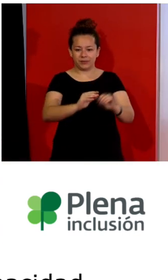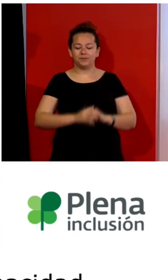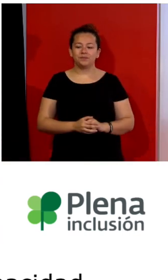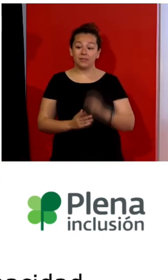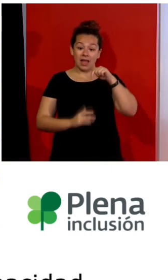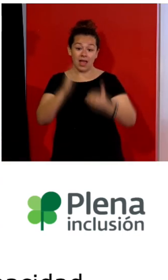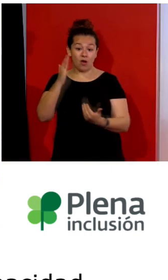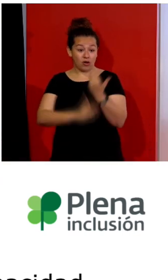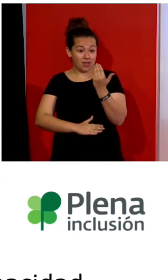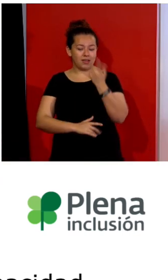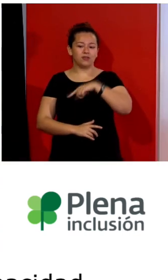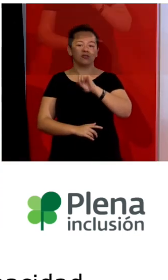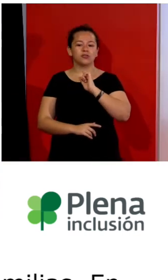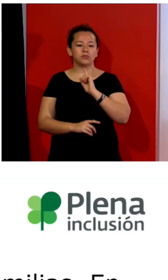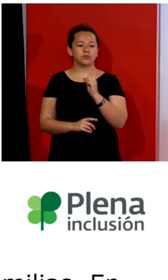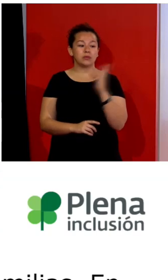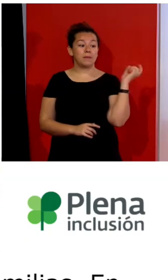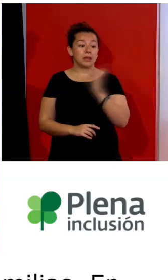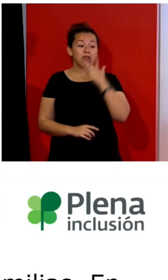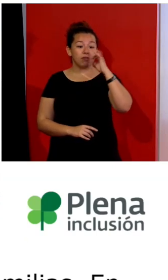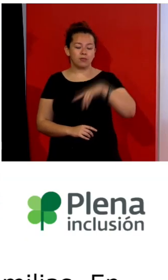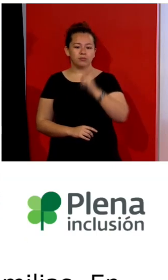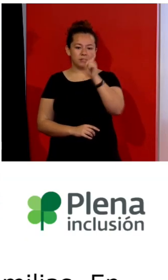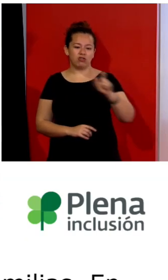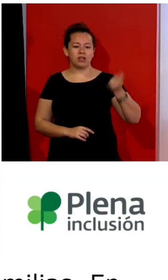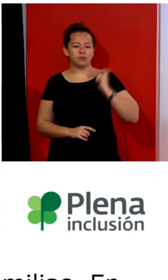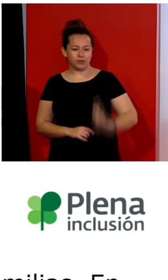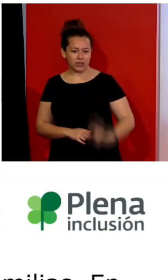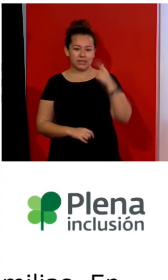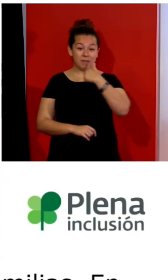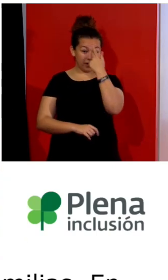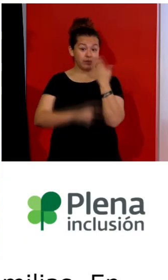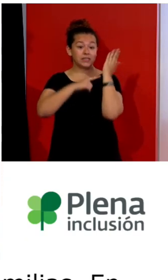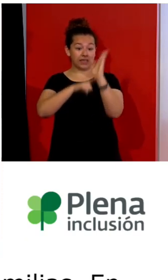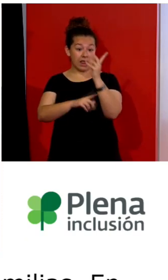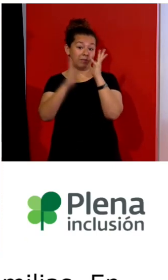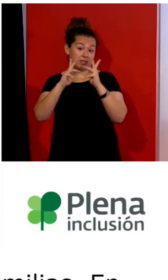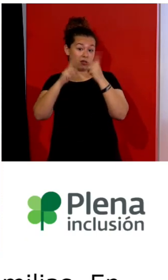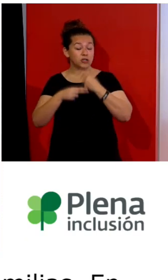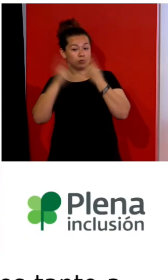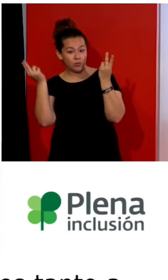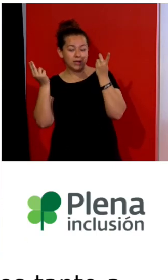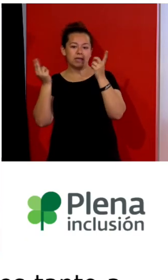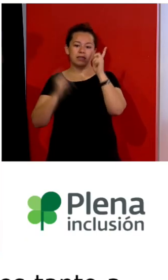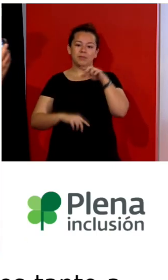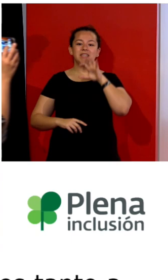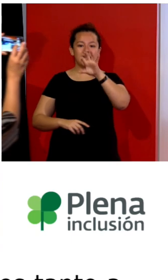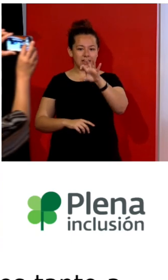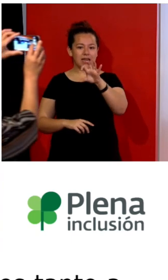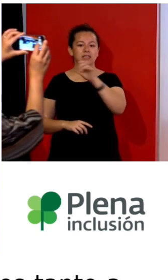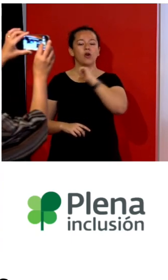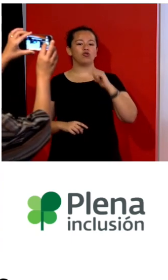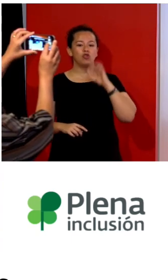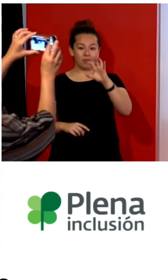jornada tenemos como asistentes tanto a profesionales y representantes de las administraciones públicas estatales, autonómicas